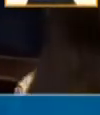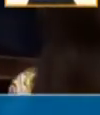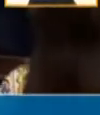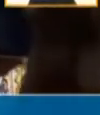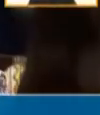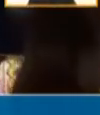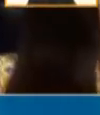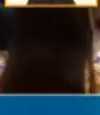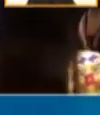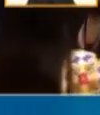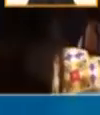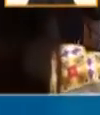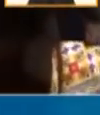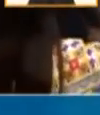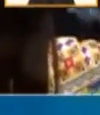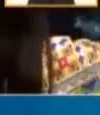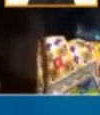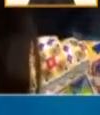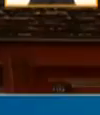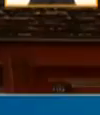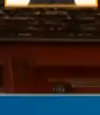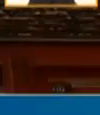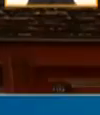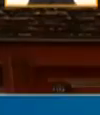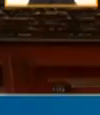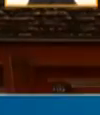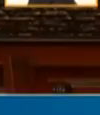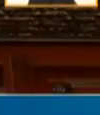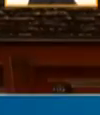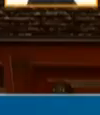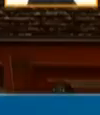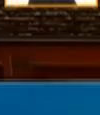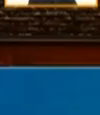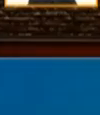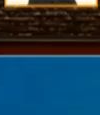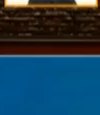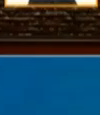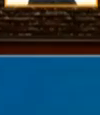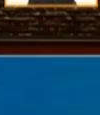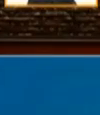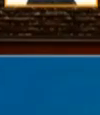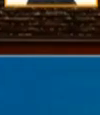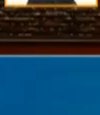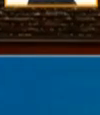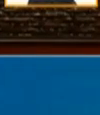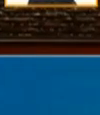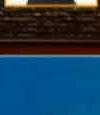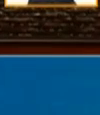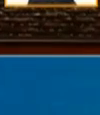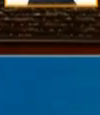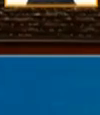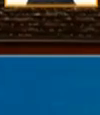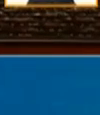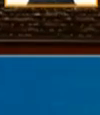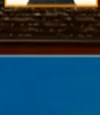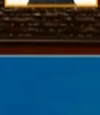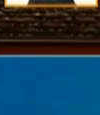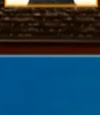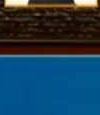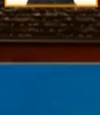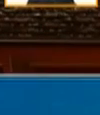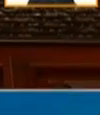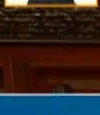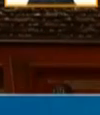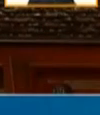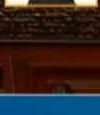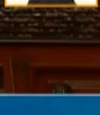Musk ya lo imita en Estados Unidos. La motosierra hoy es un símbolo de cambio de época y el inicio de una nueva